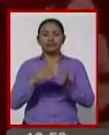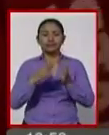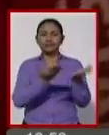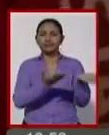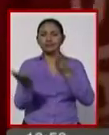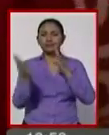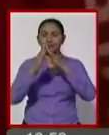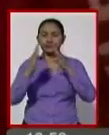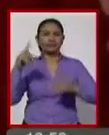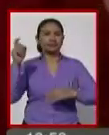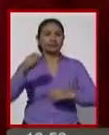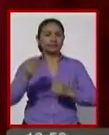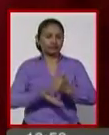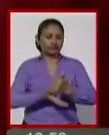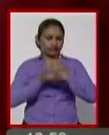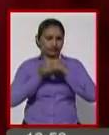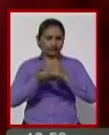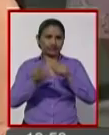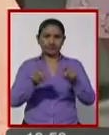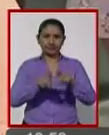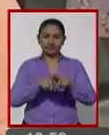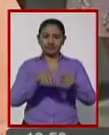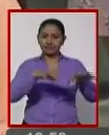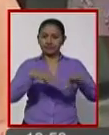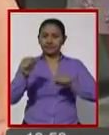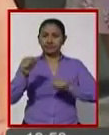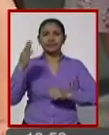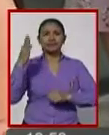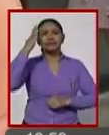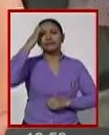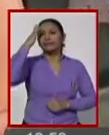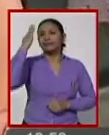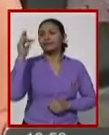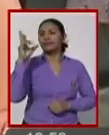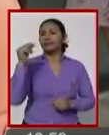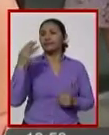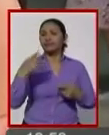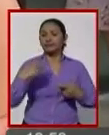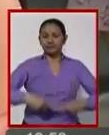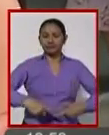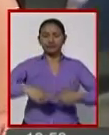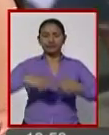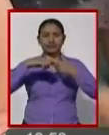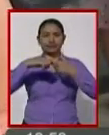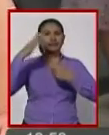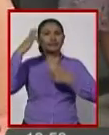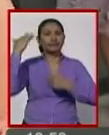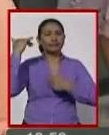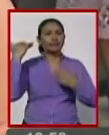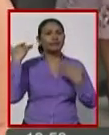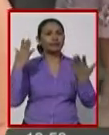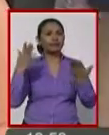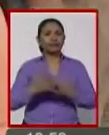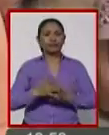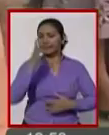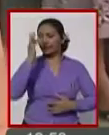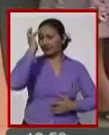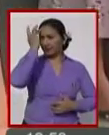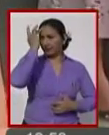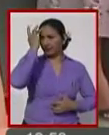casa. Necesitamos ayuda para sacarla porque ya no la dieron de alta, porque no sé qué